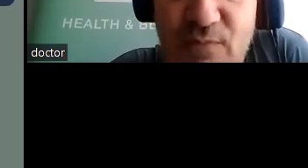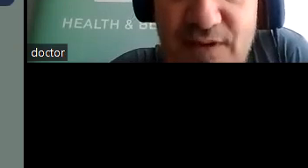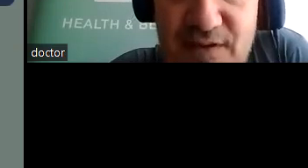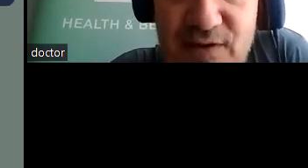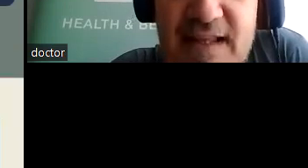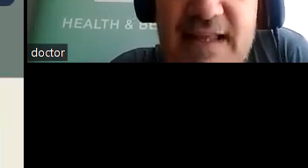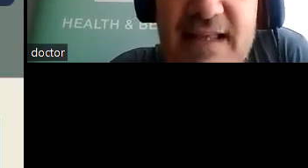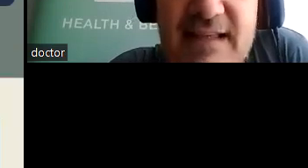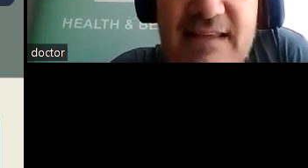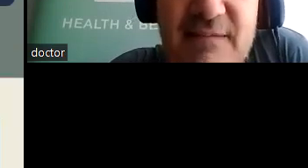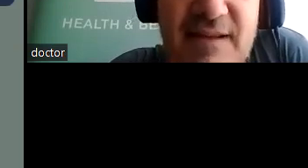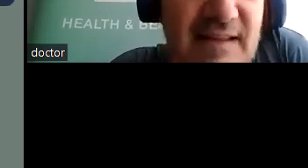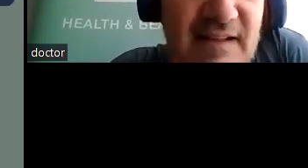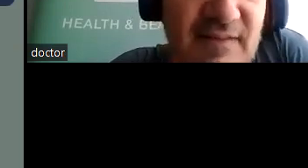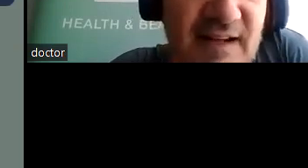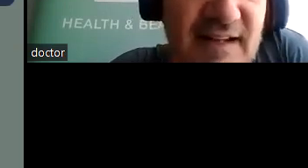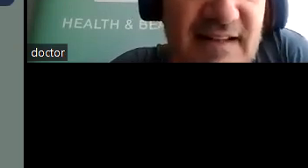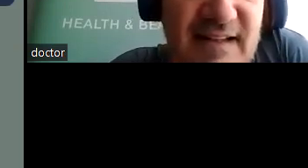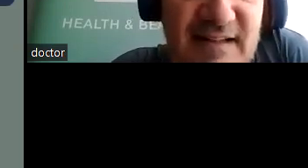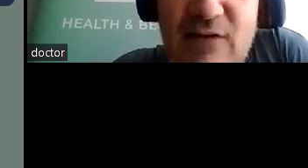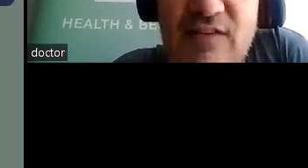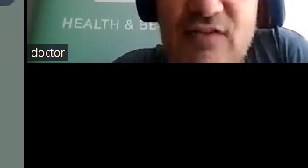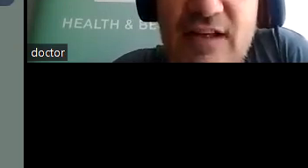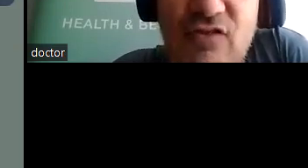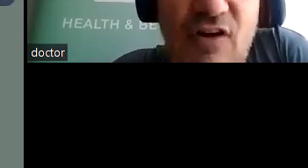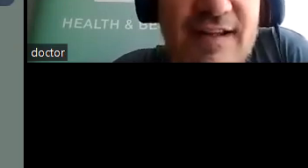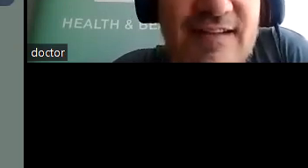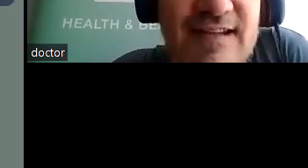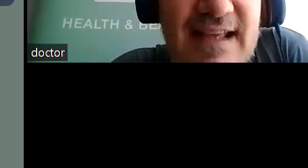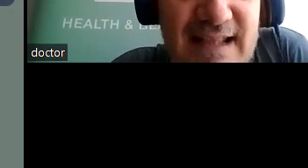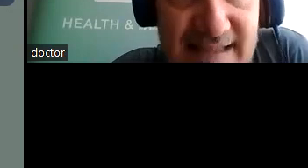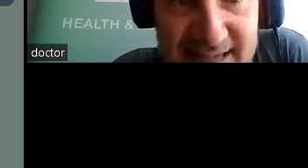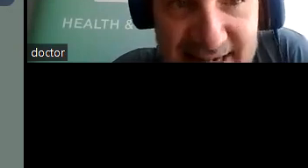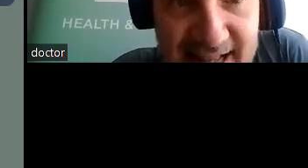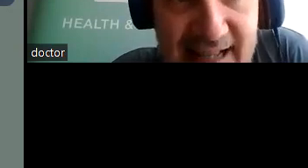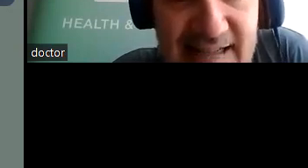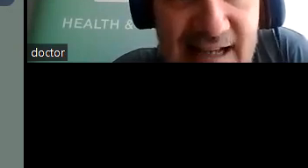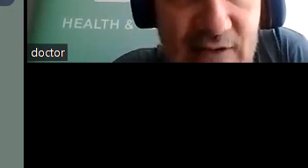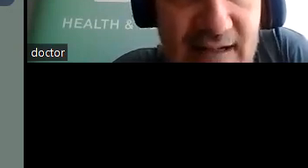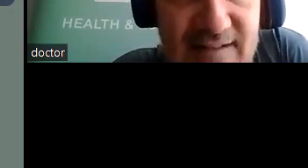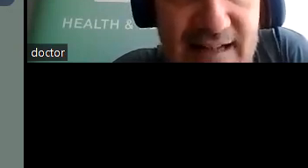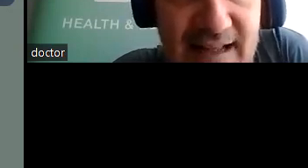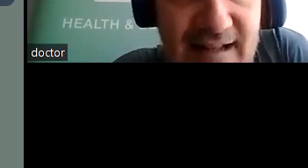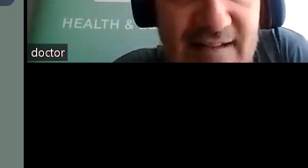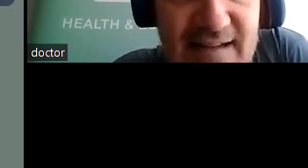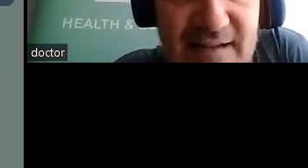por su composición, lleva gingeroles y isoagoles, y en naranja ha indicado